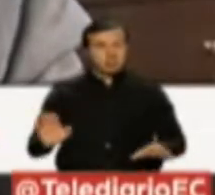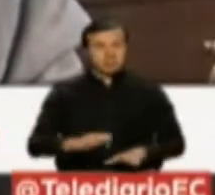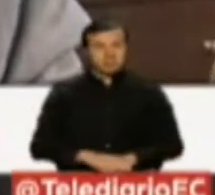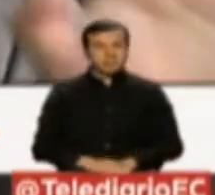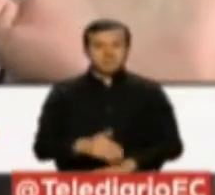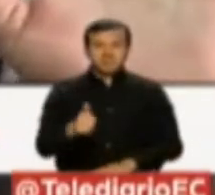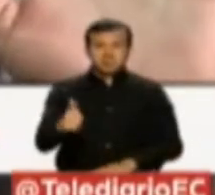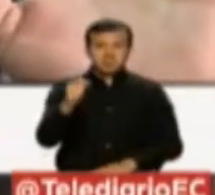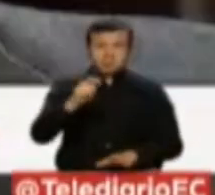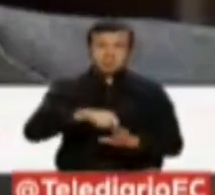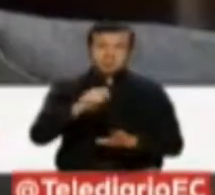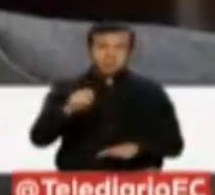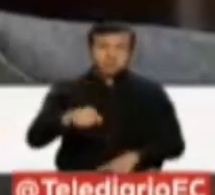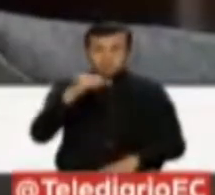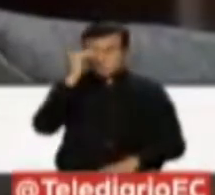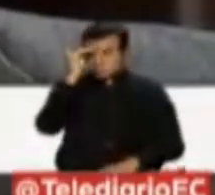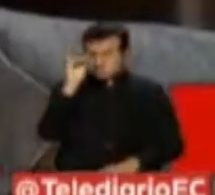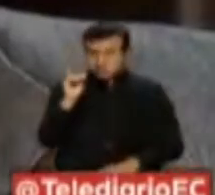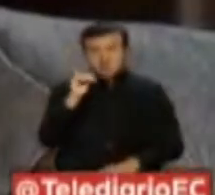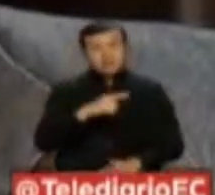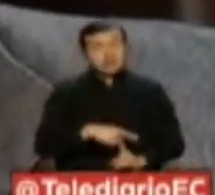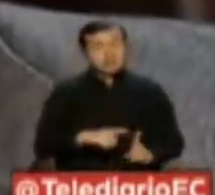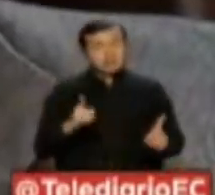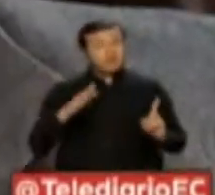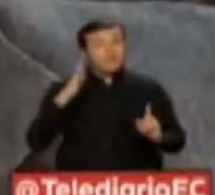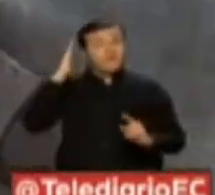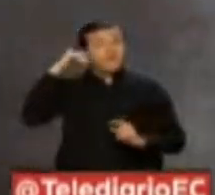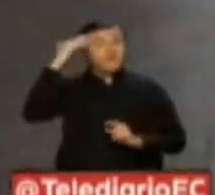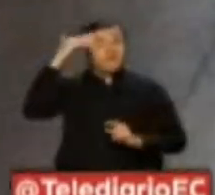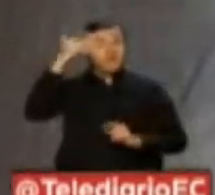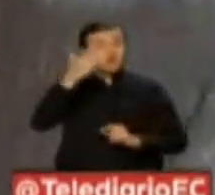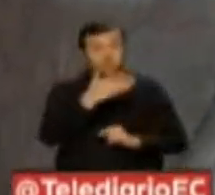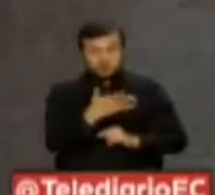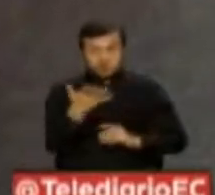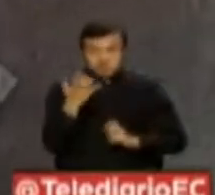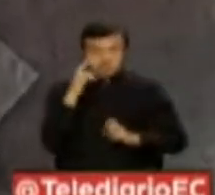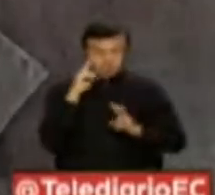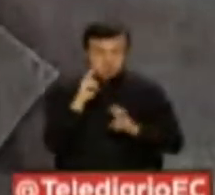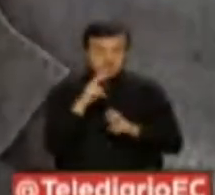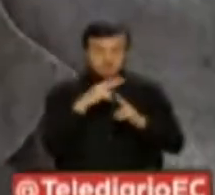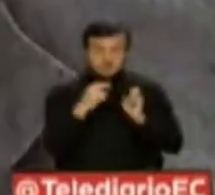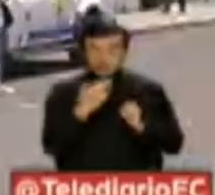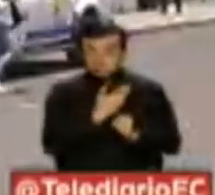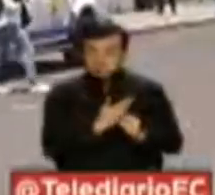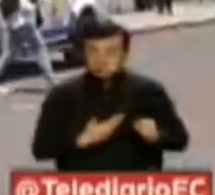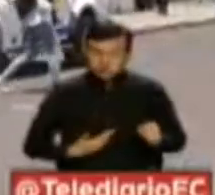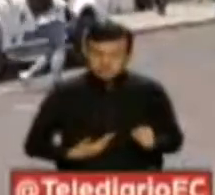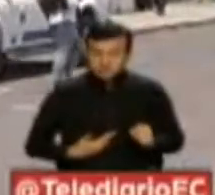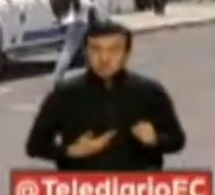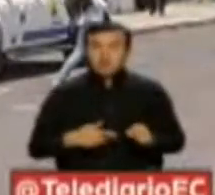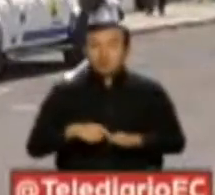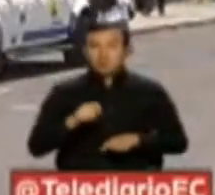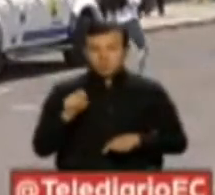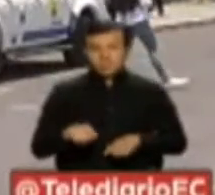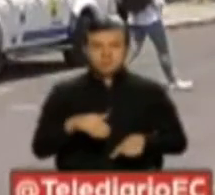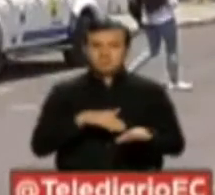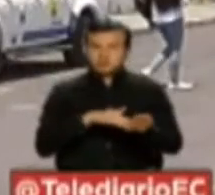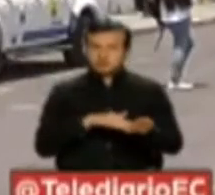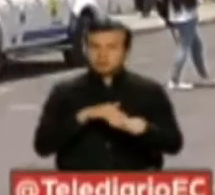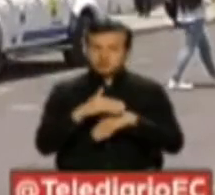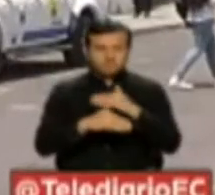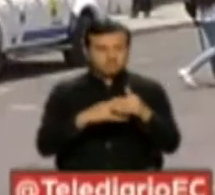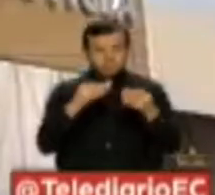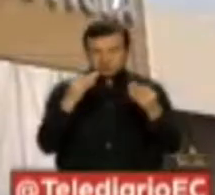Ella es la que decide. Finalmente explican que en futuras ocasiones que se quiera investigar a un exmandatario, los jueces como garantistas del